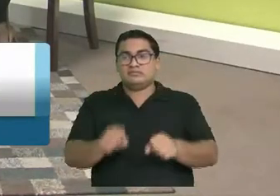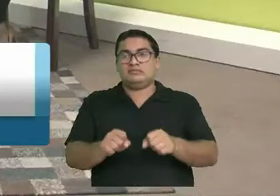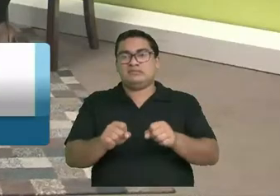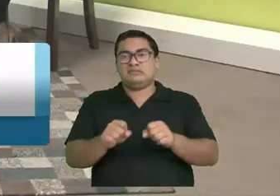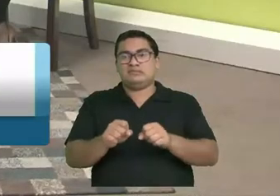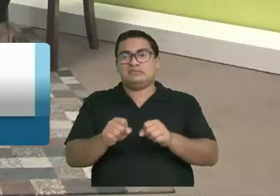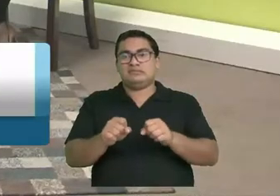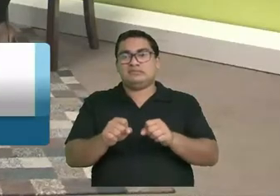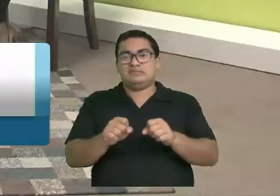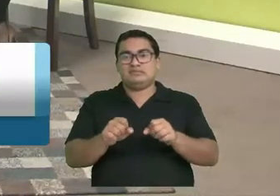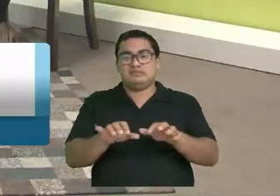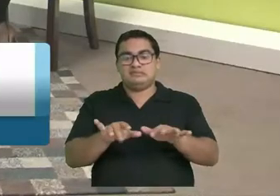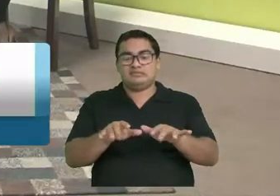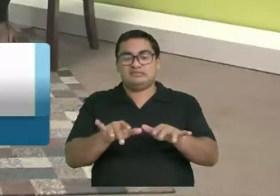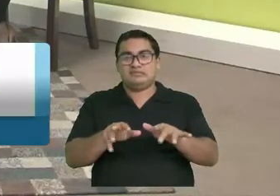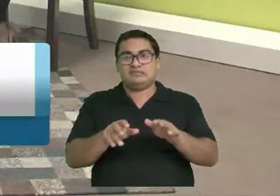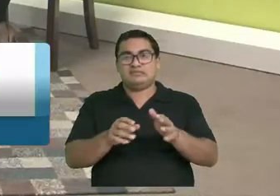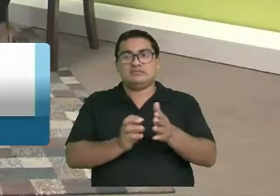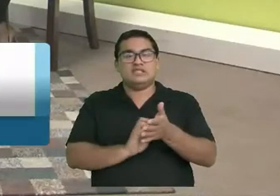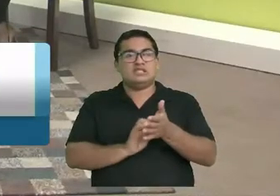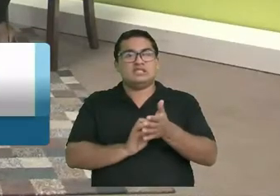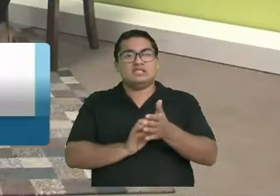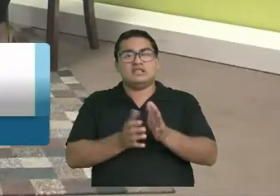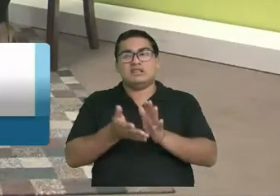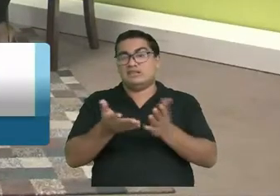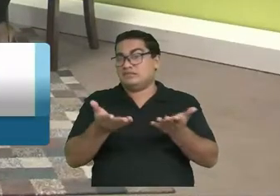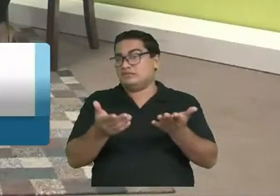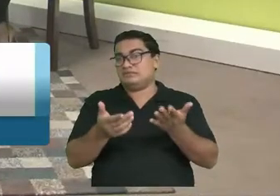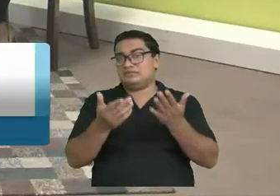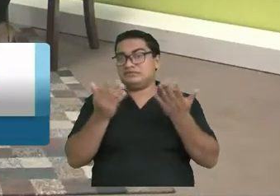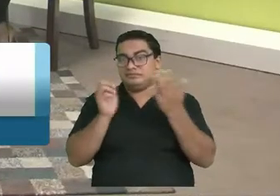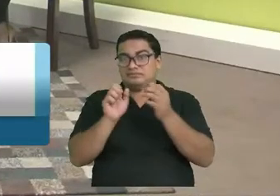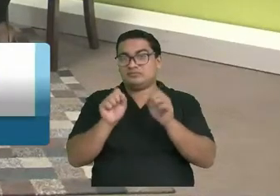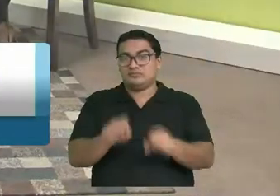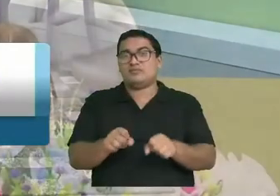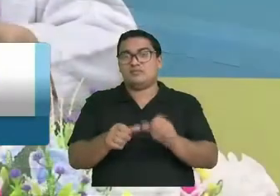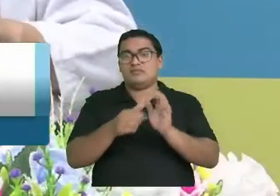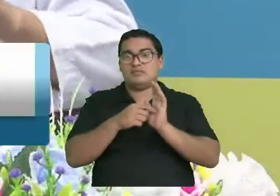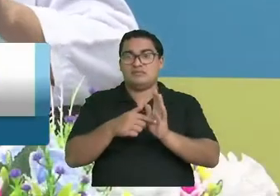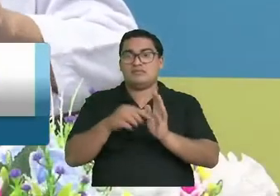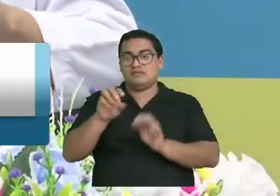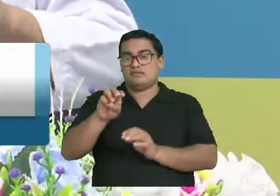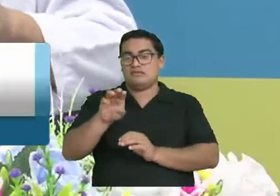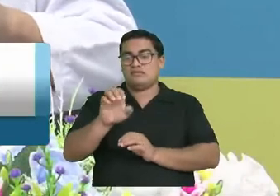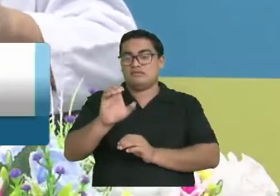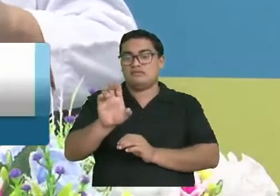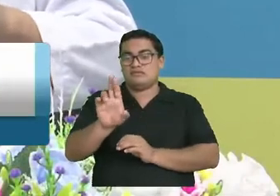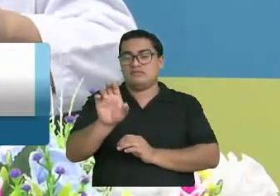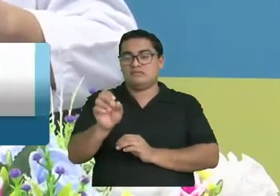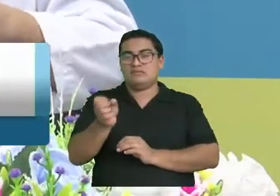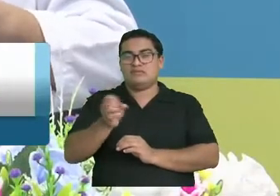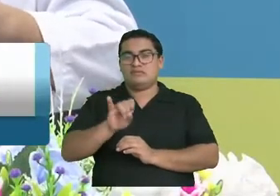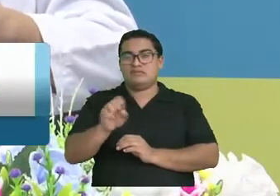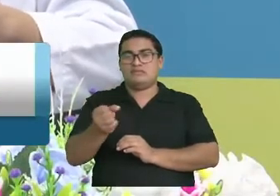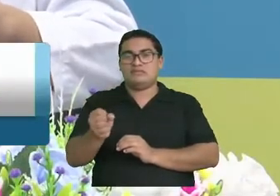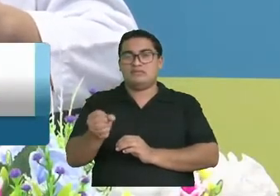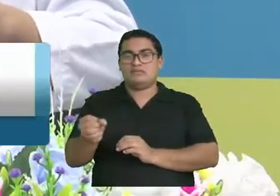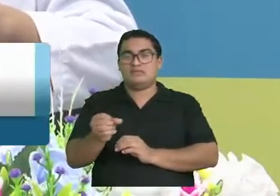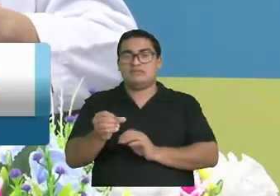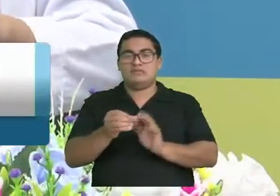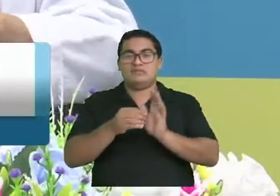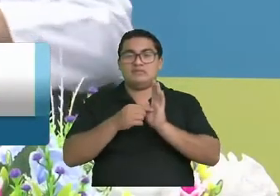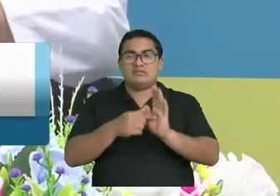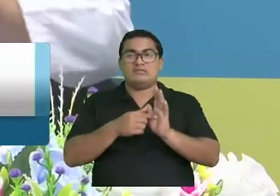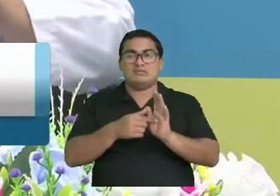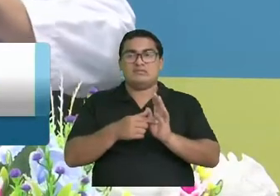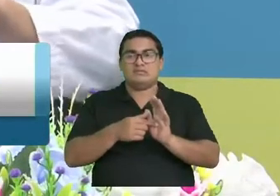que son hormigueo, ardores en las manos. Incluso se pueden presentar necrosis cuando la vasoconstricción es demasiado